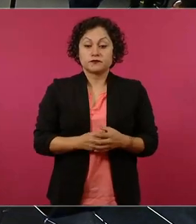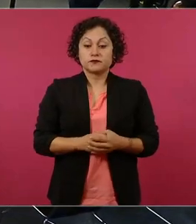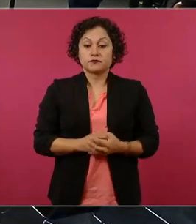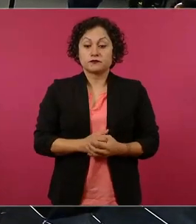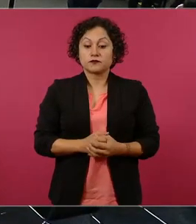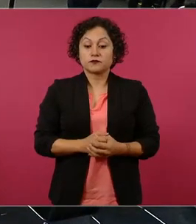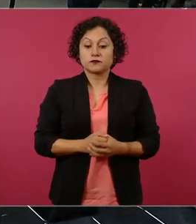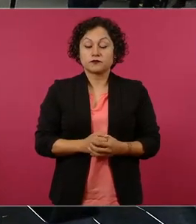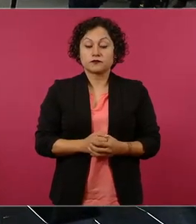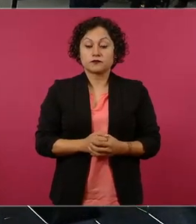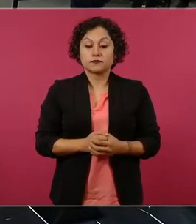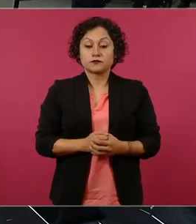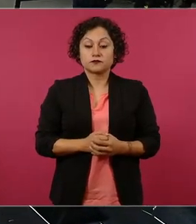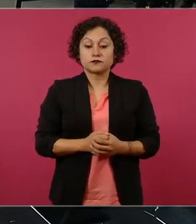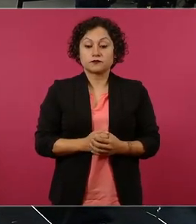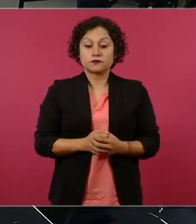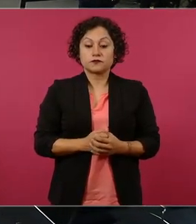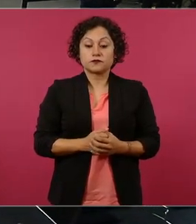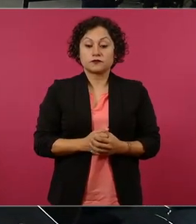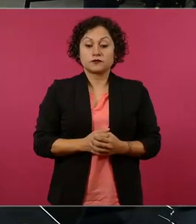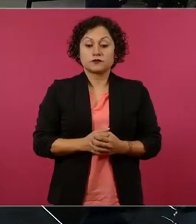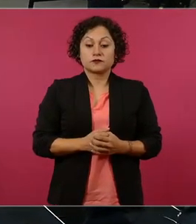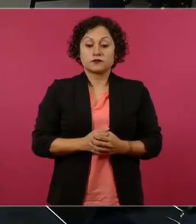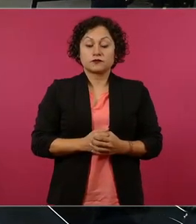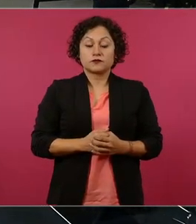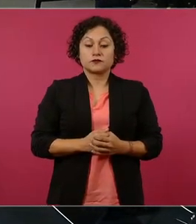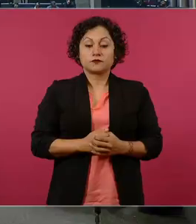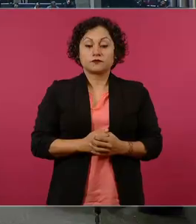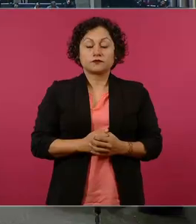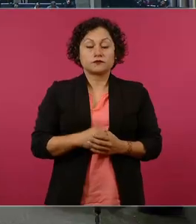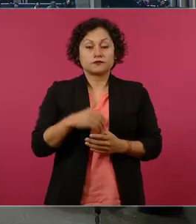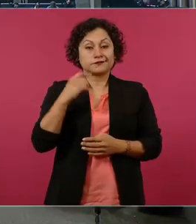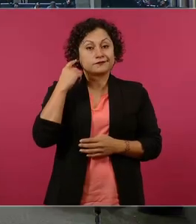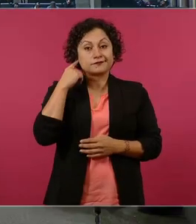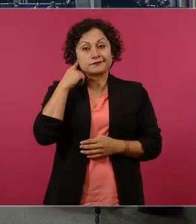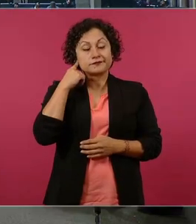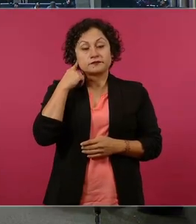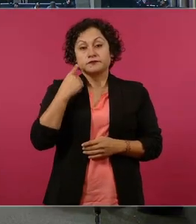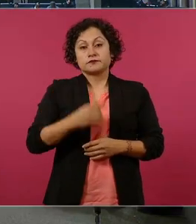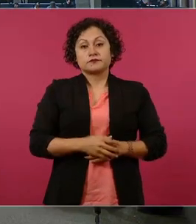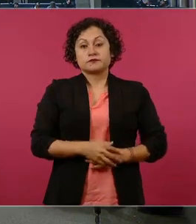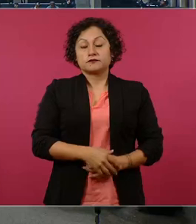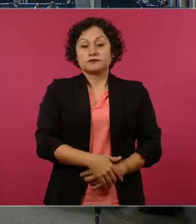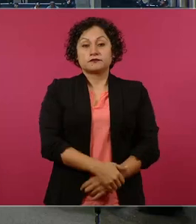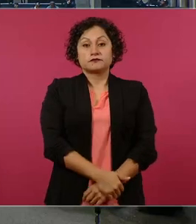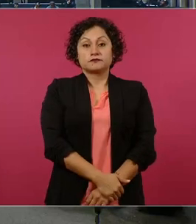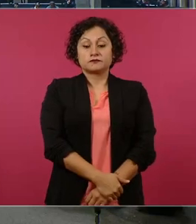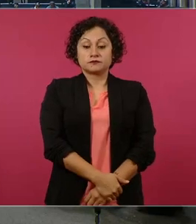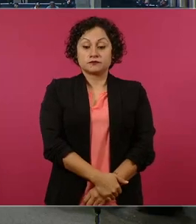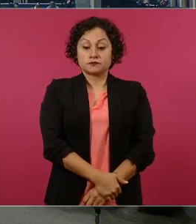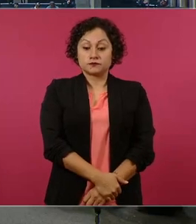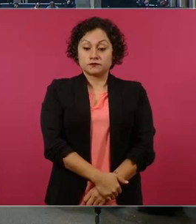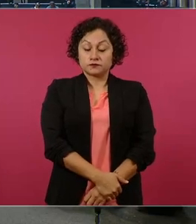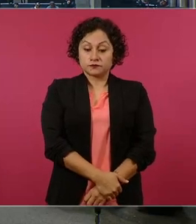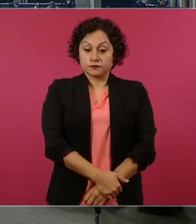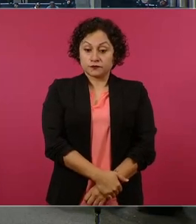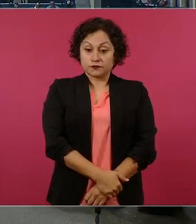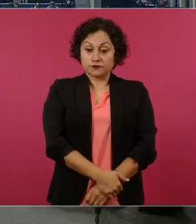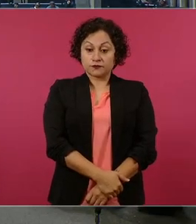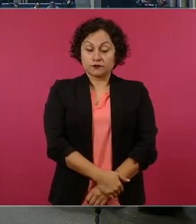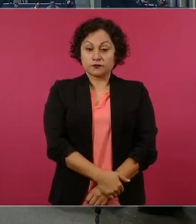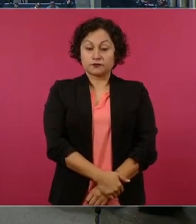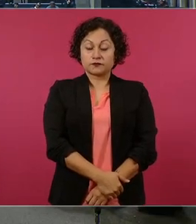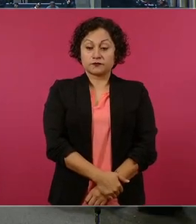pres protegida de la fiscalía general de la república justamente en Puebla en Izúcar de Matamoros solamente si me